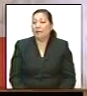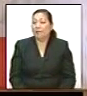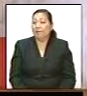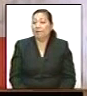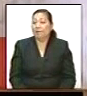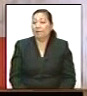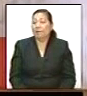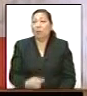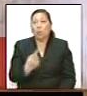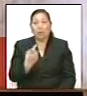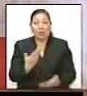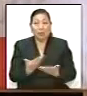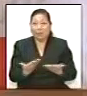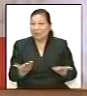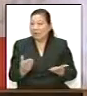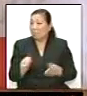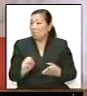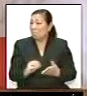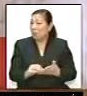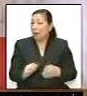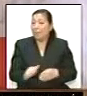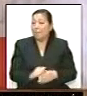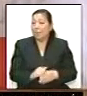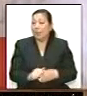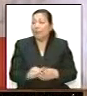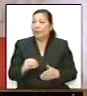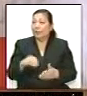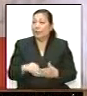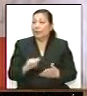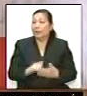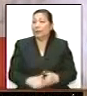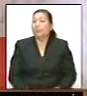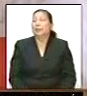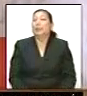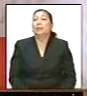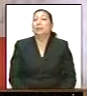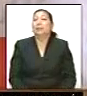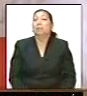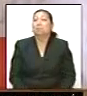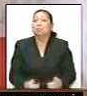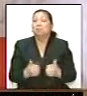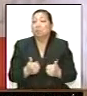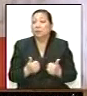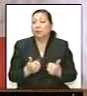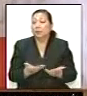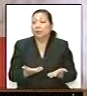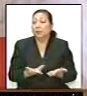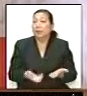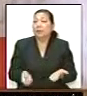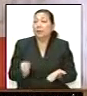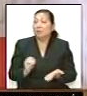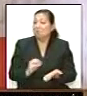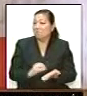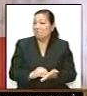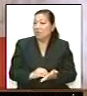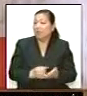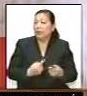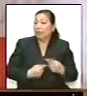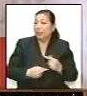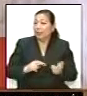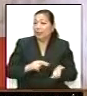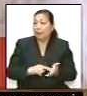un aspecto o un aspecto práctico que viene funcionando muy bien y que además viene significando